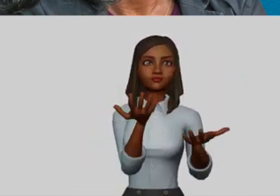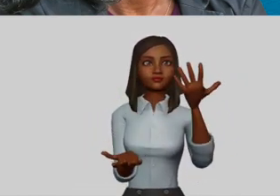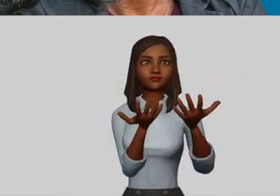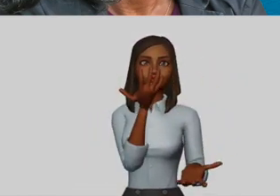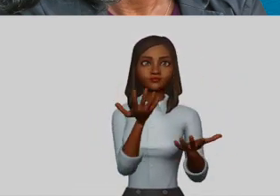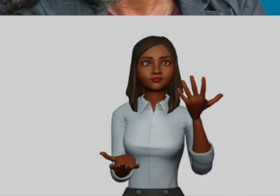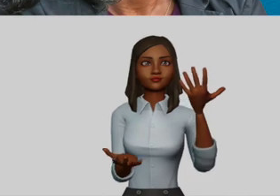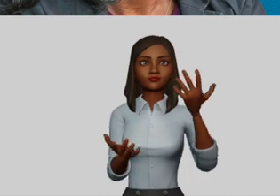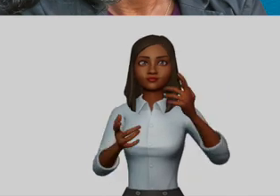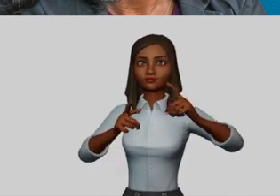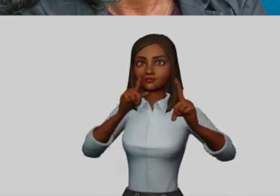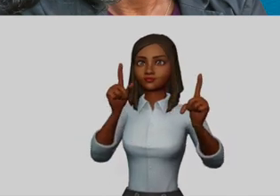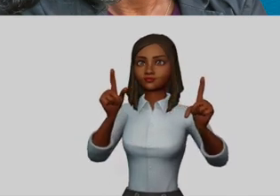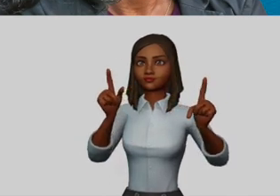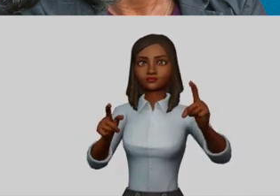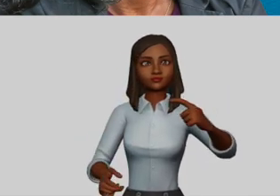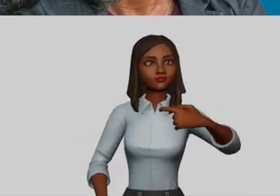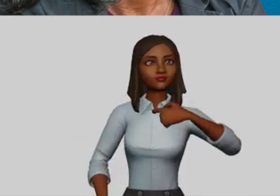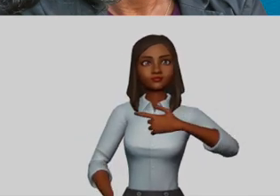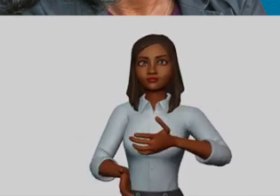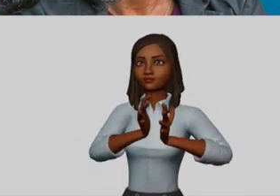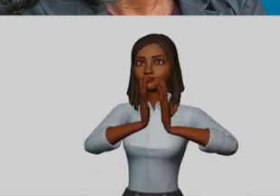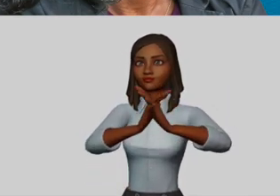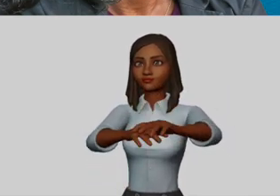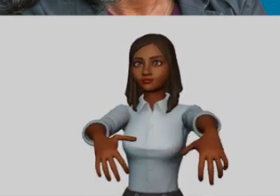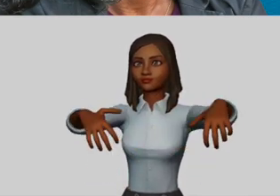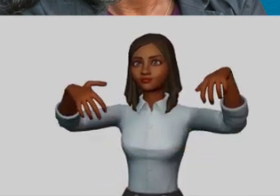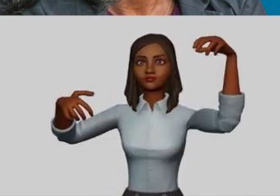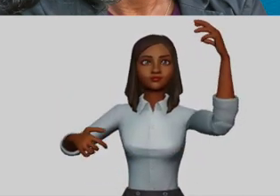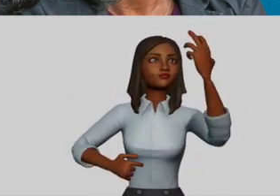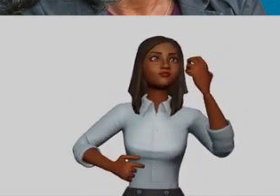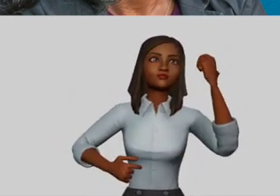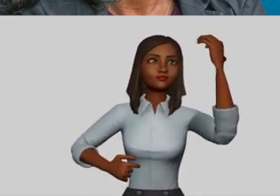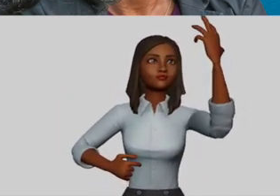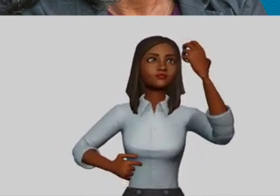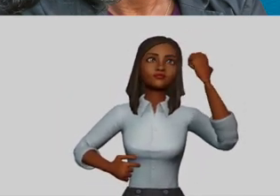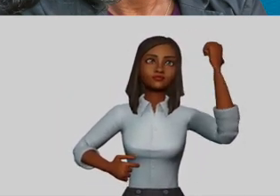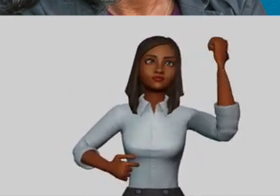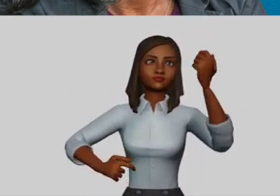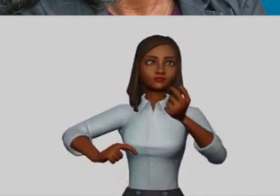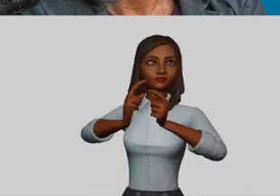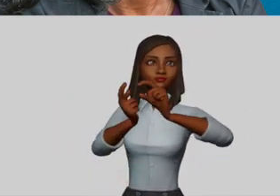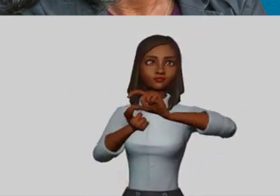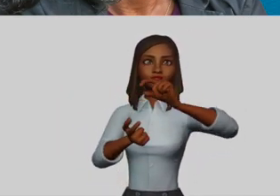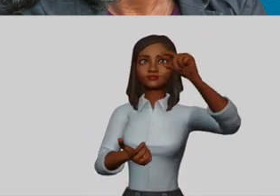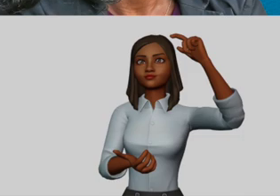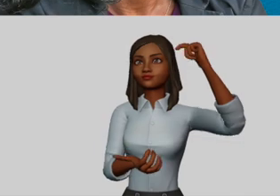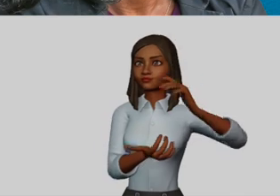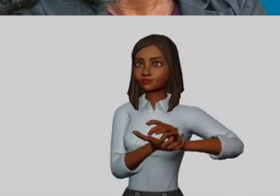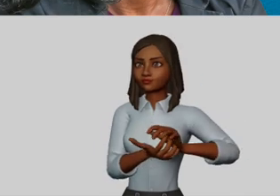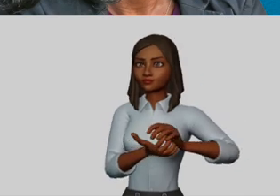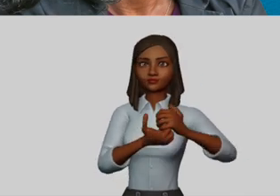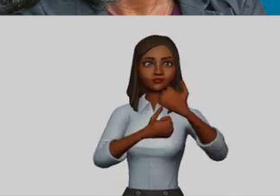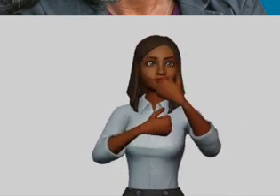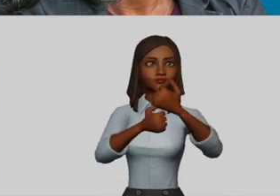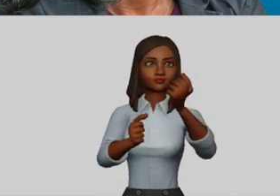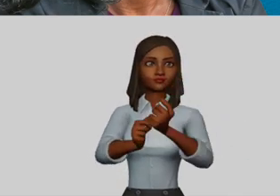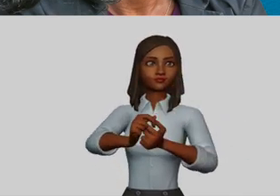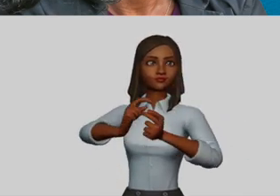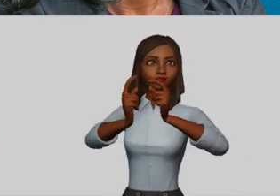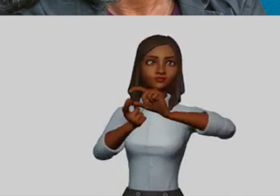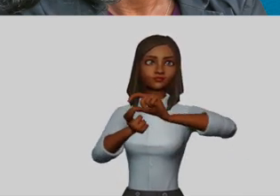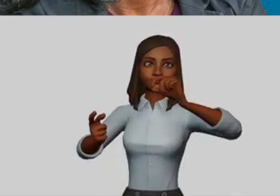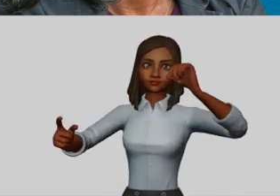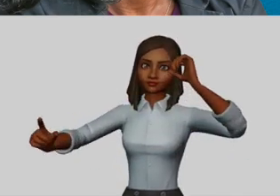Quiero hacer cambio rápido y desgraciadamente la